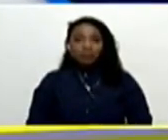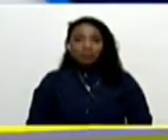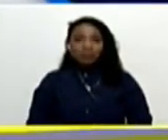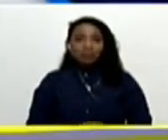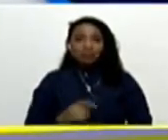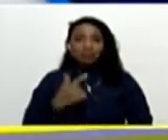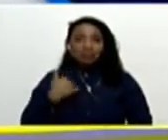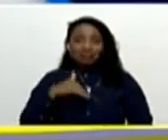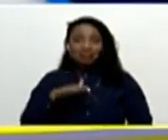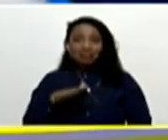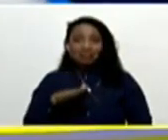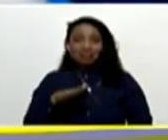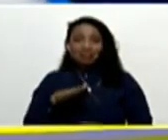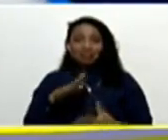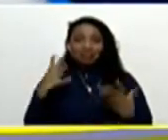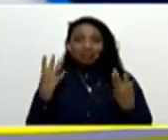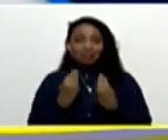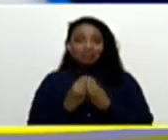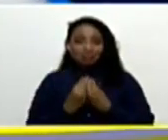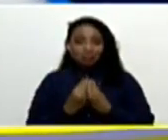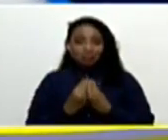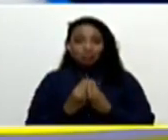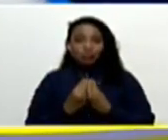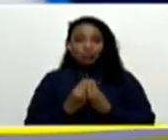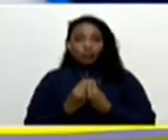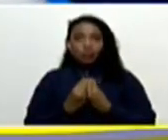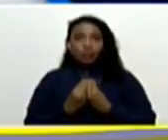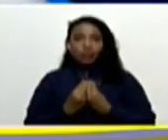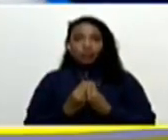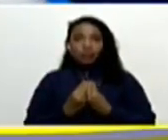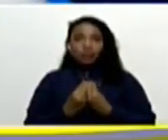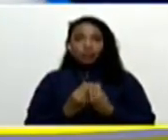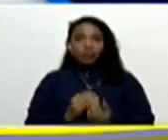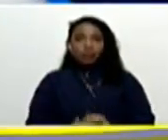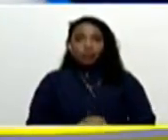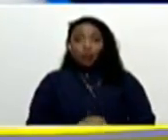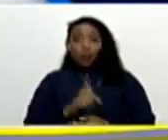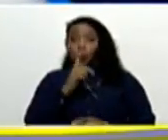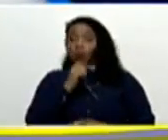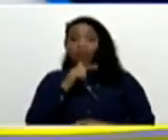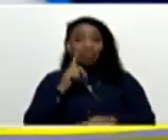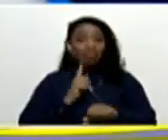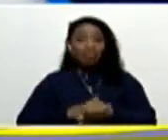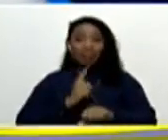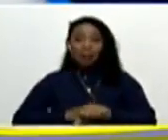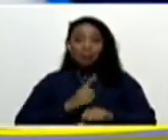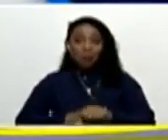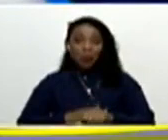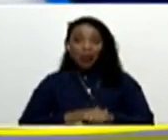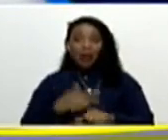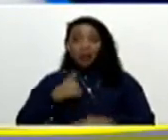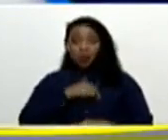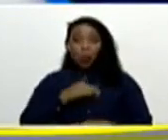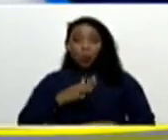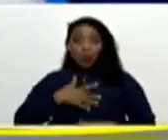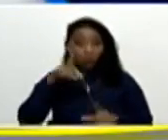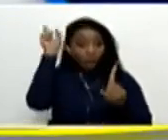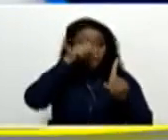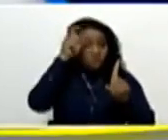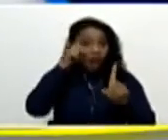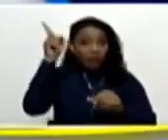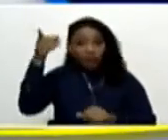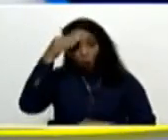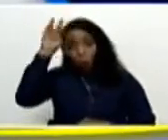Por ejemplo, cañones, morteros. No había tiempo para que nosotros enviáramos gente ya a Cuba a